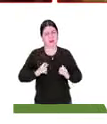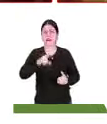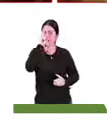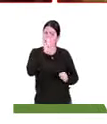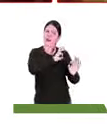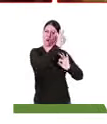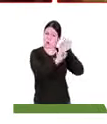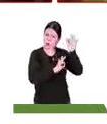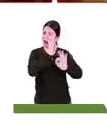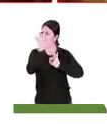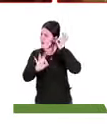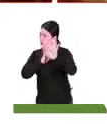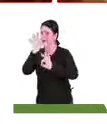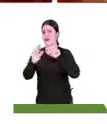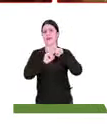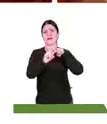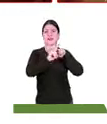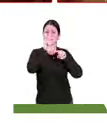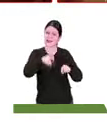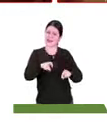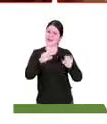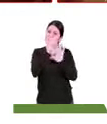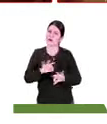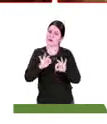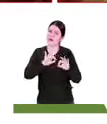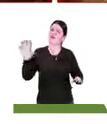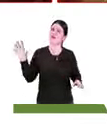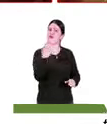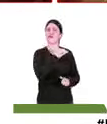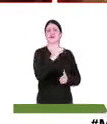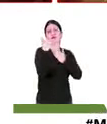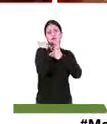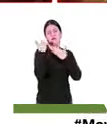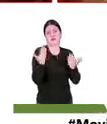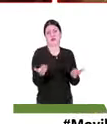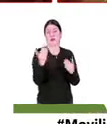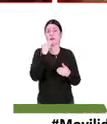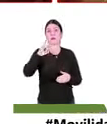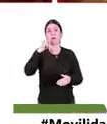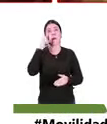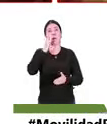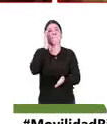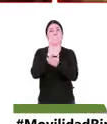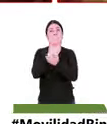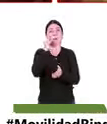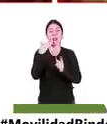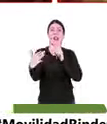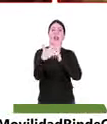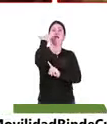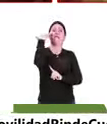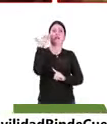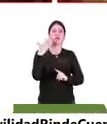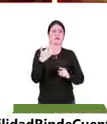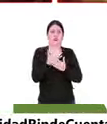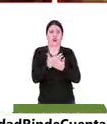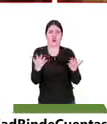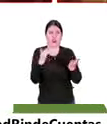bien público, es un bien que todos podemos cuidar y que a todos nos duele que sufra este tipo de